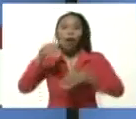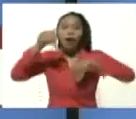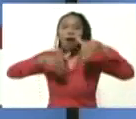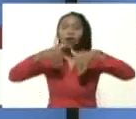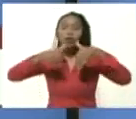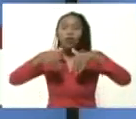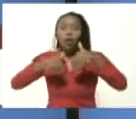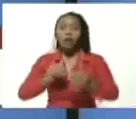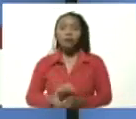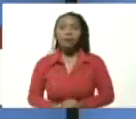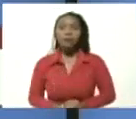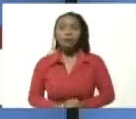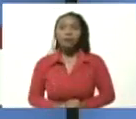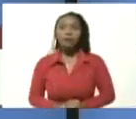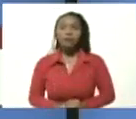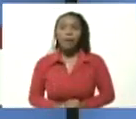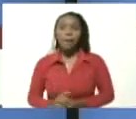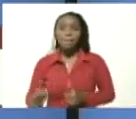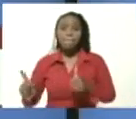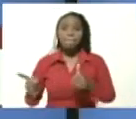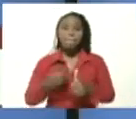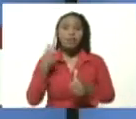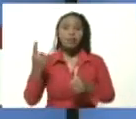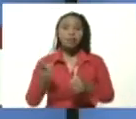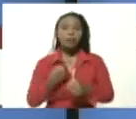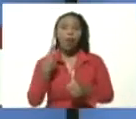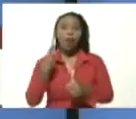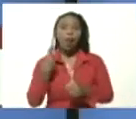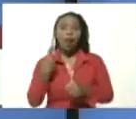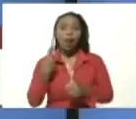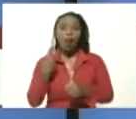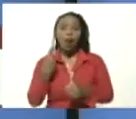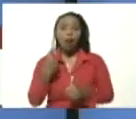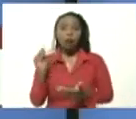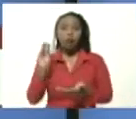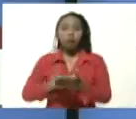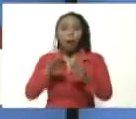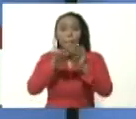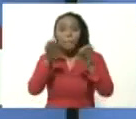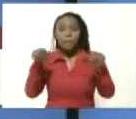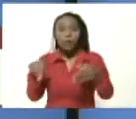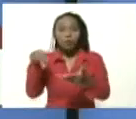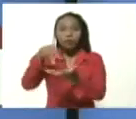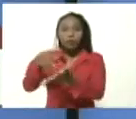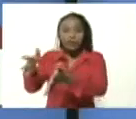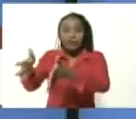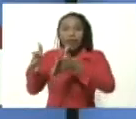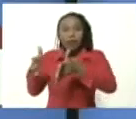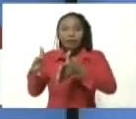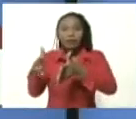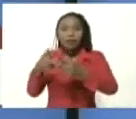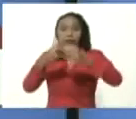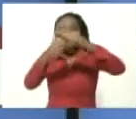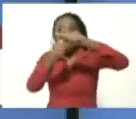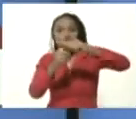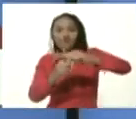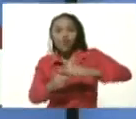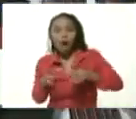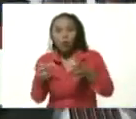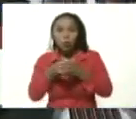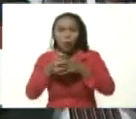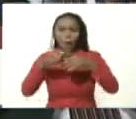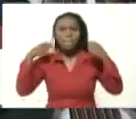elecciones primarias, montados en la tarima con el que ganó, sumados a los comandos de campaña,